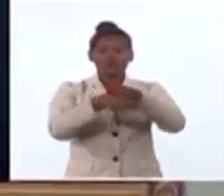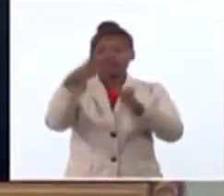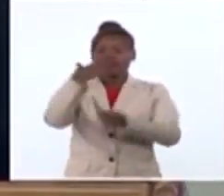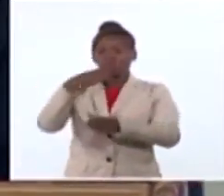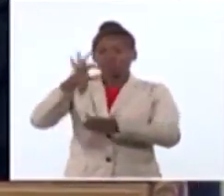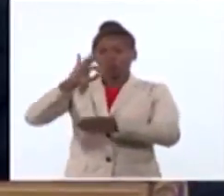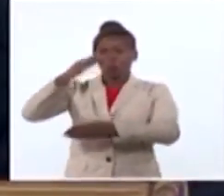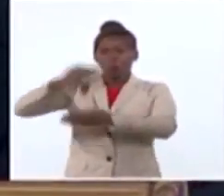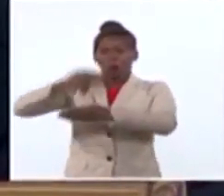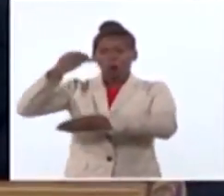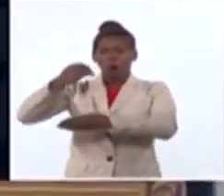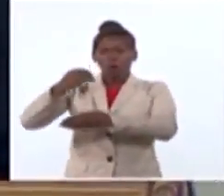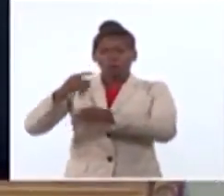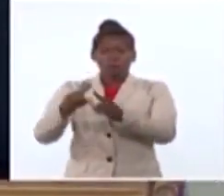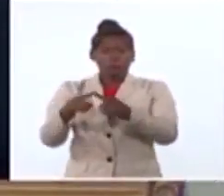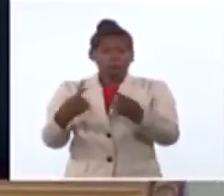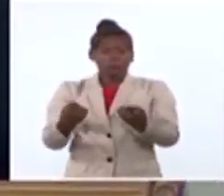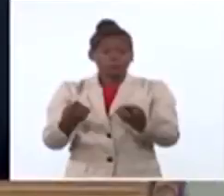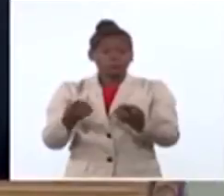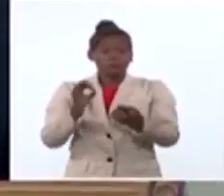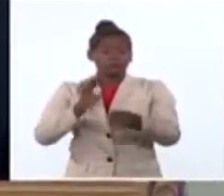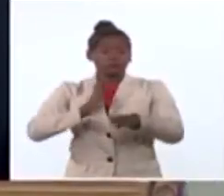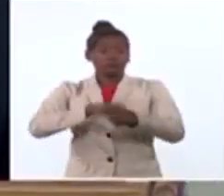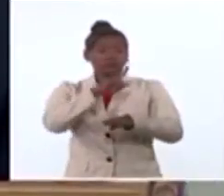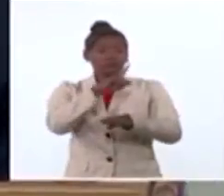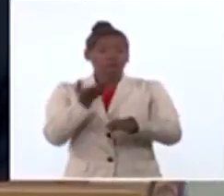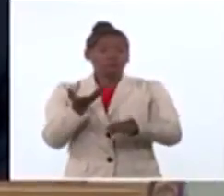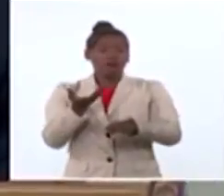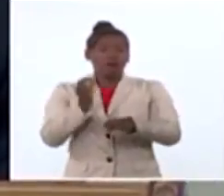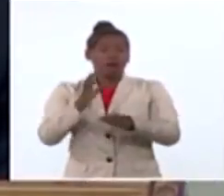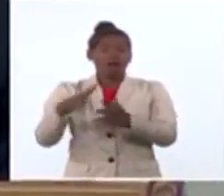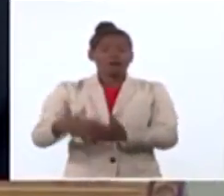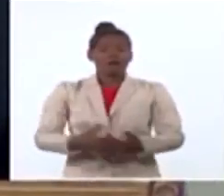manera más reciente, obstaculizan también,